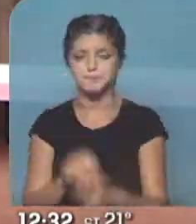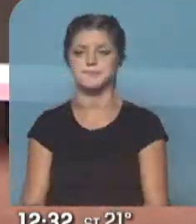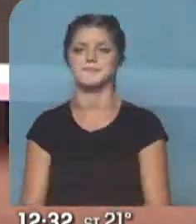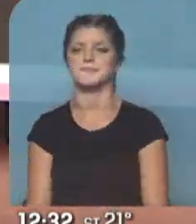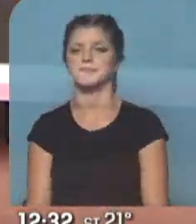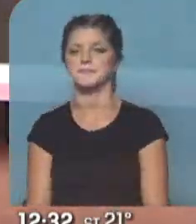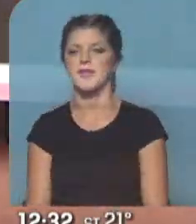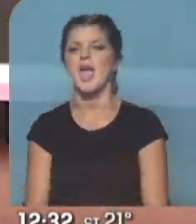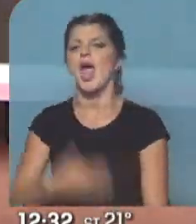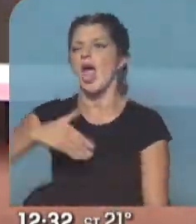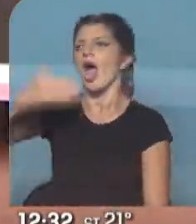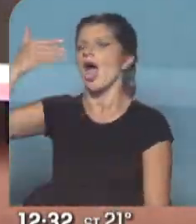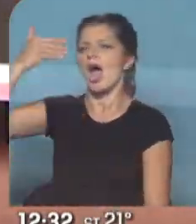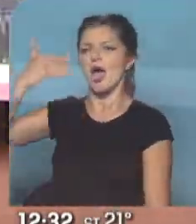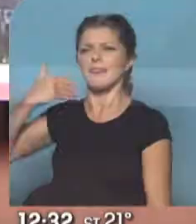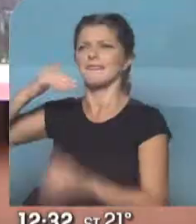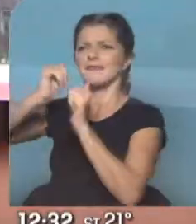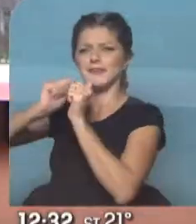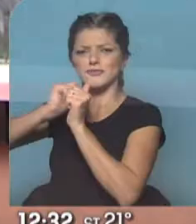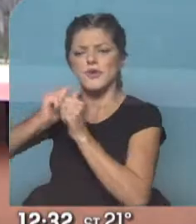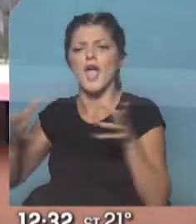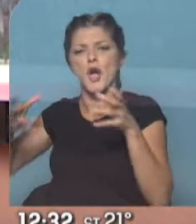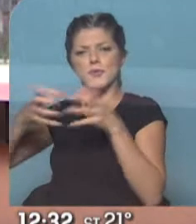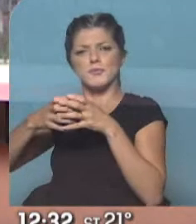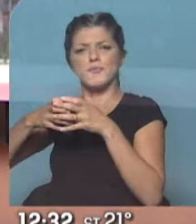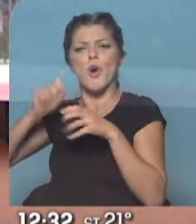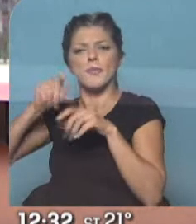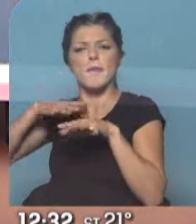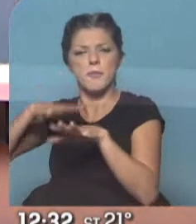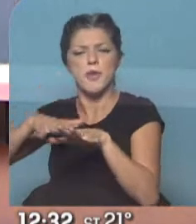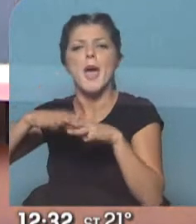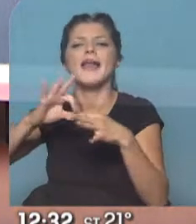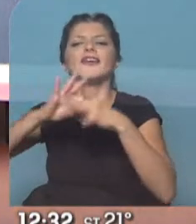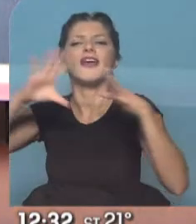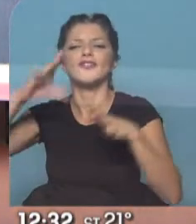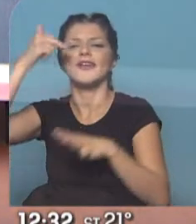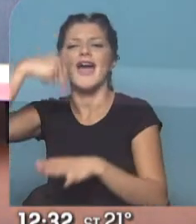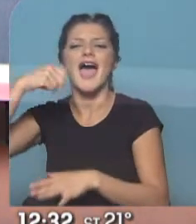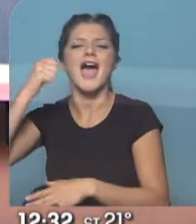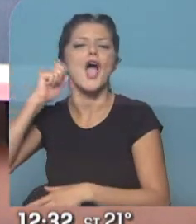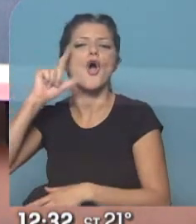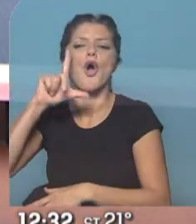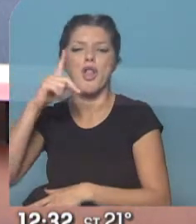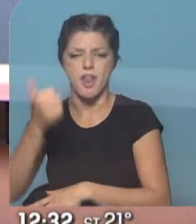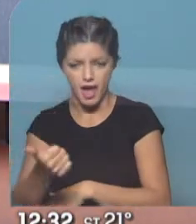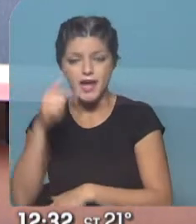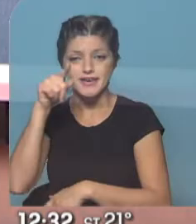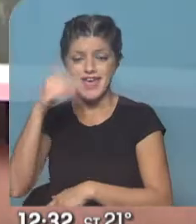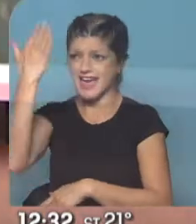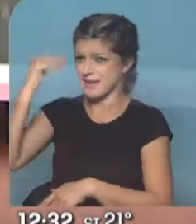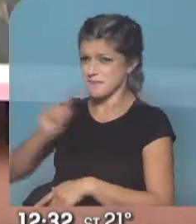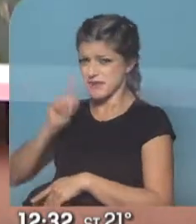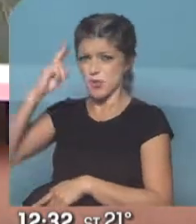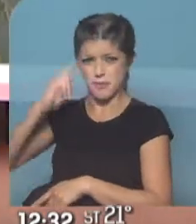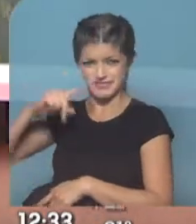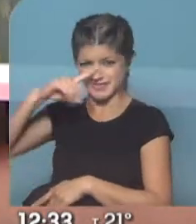tiempos heroicos, históricos del Movimiento Popular para la Liberación de Angola, que logró justamente la liberación en el año 74,